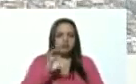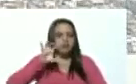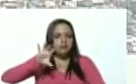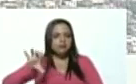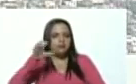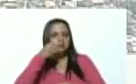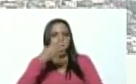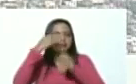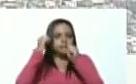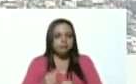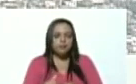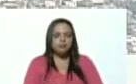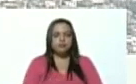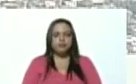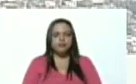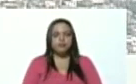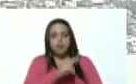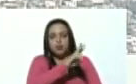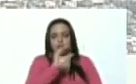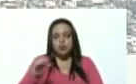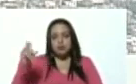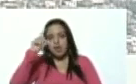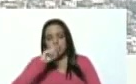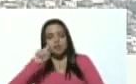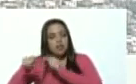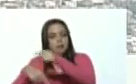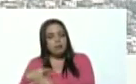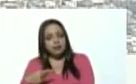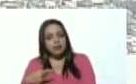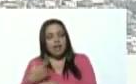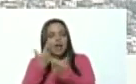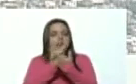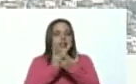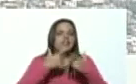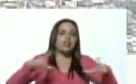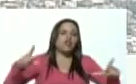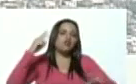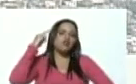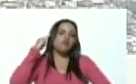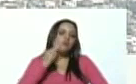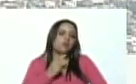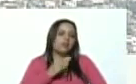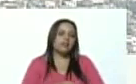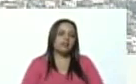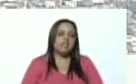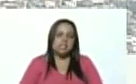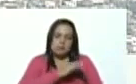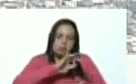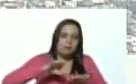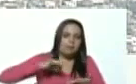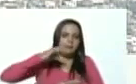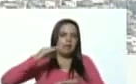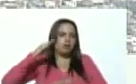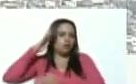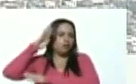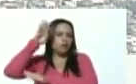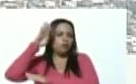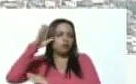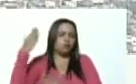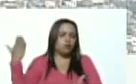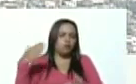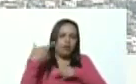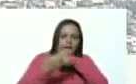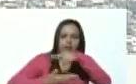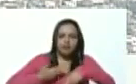y seguro, 200 años después, al libertador Simón Bolívar y su espíritu inmortal, su espíritu